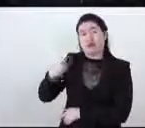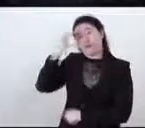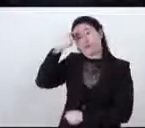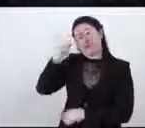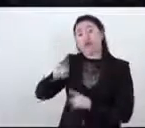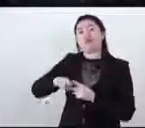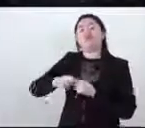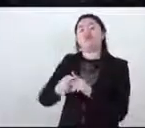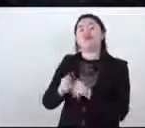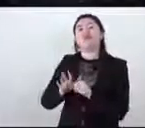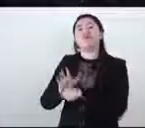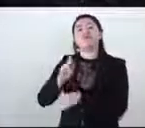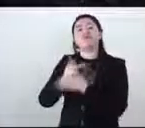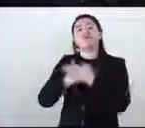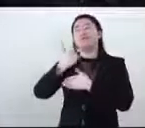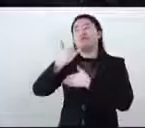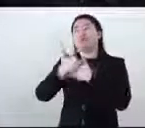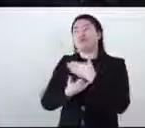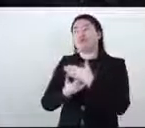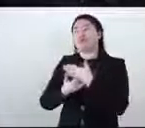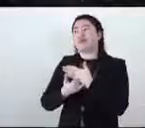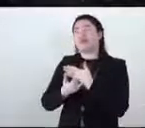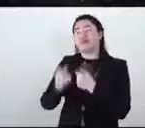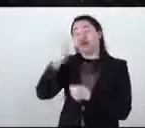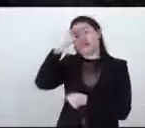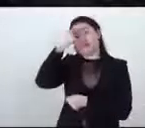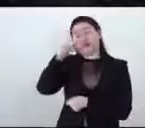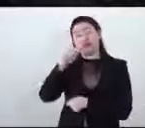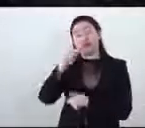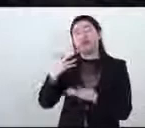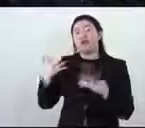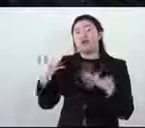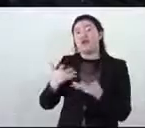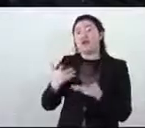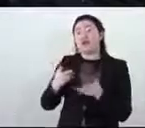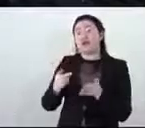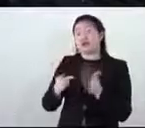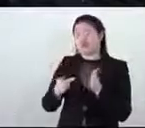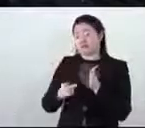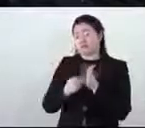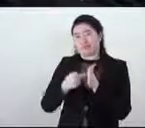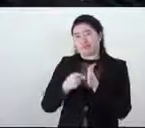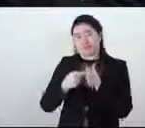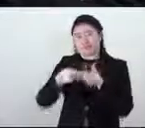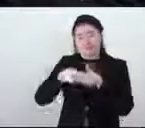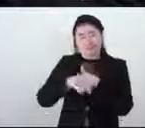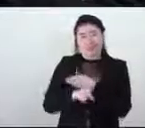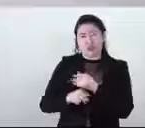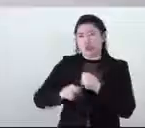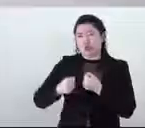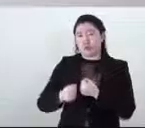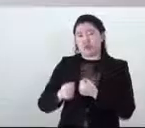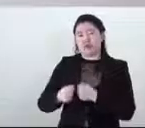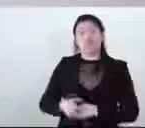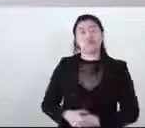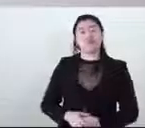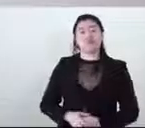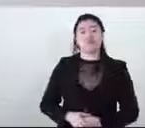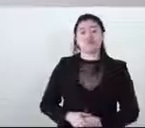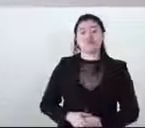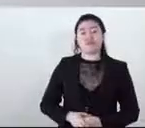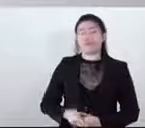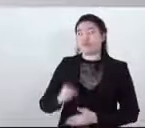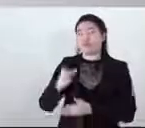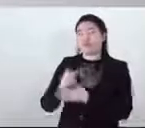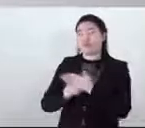poder iniciar este proyecto de refuerzo de la línea 12 del metro. Este